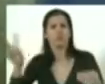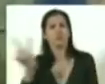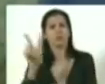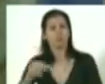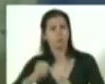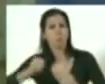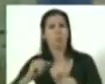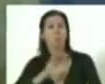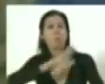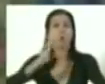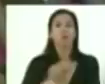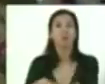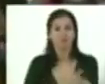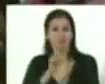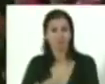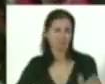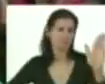Venezuela potencia.